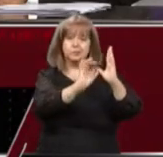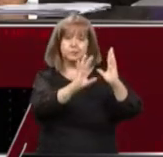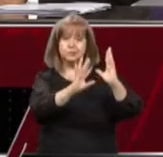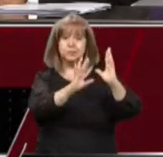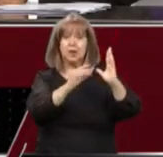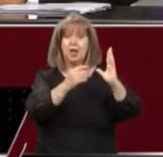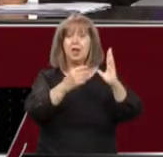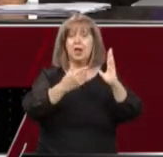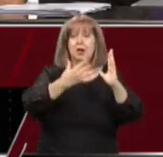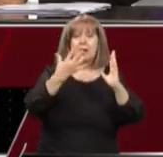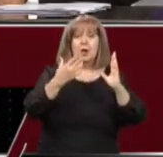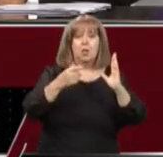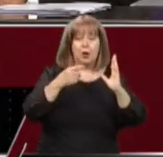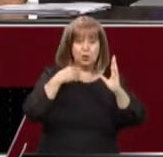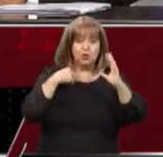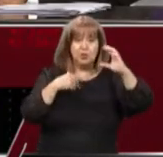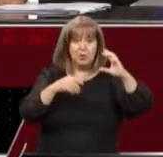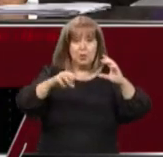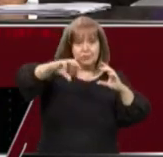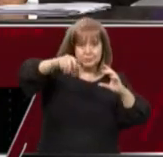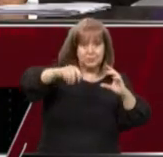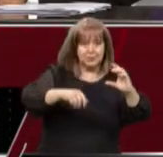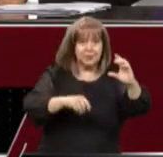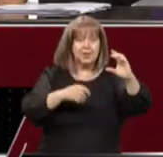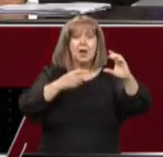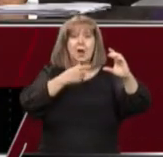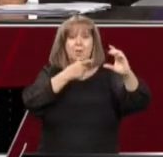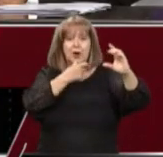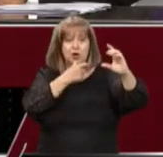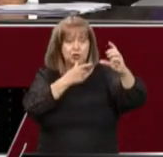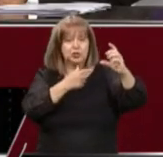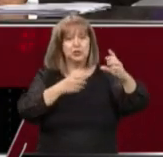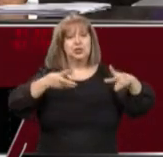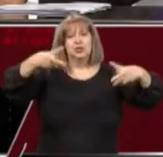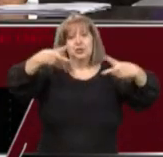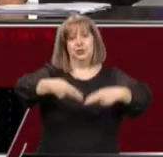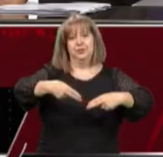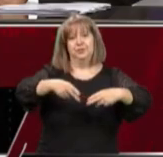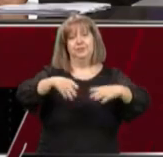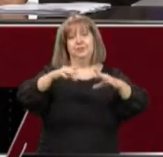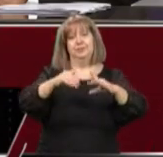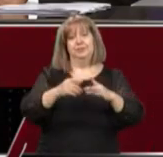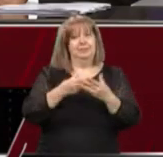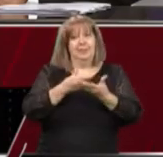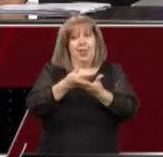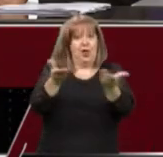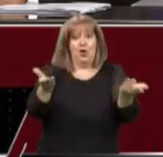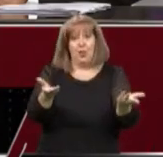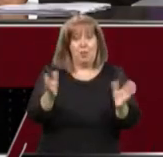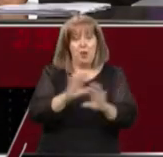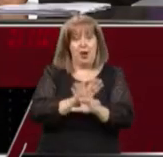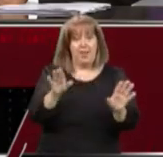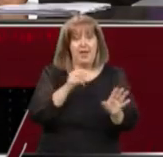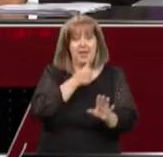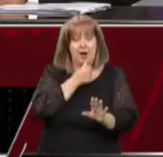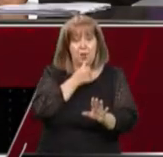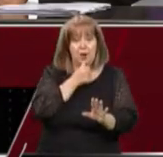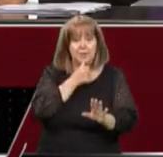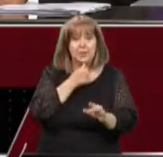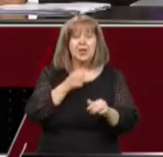Porque hay tanta turbiedad que no podemos trabajar con esa turbiedad y no podemos garantizar la calidad de